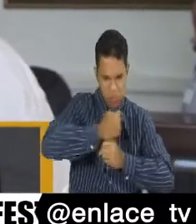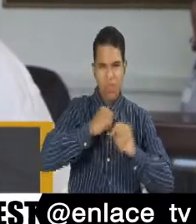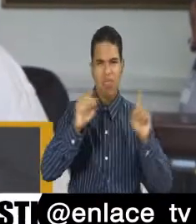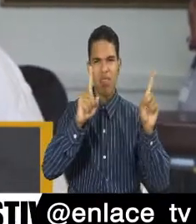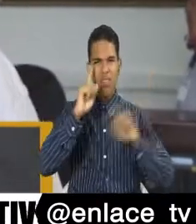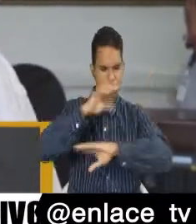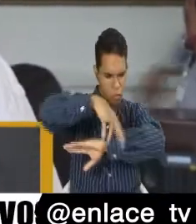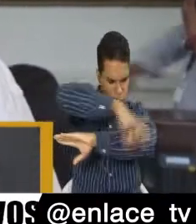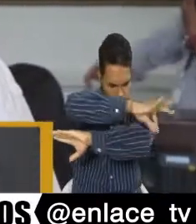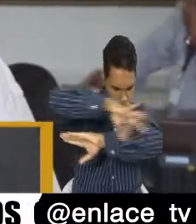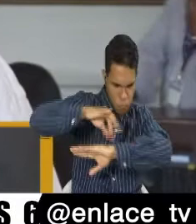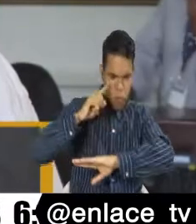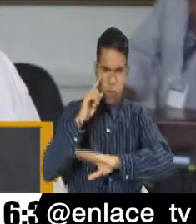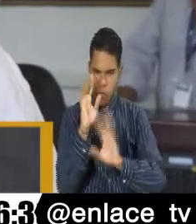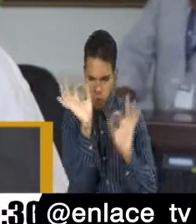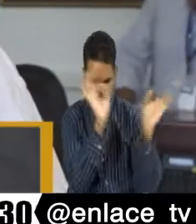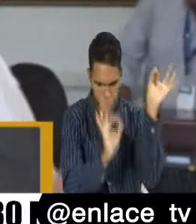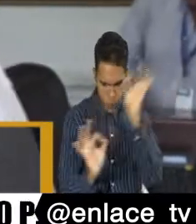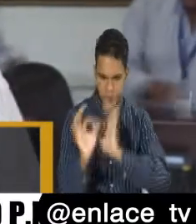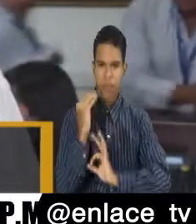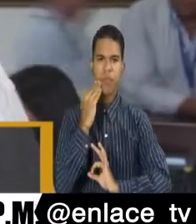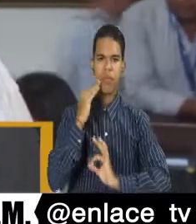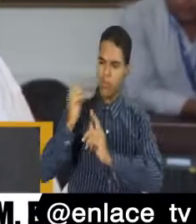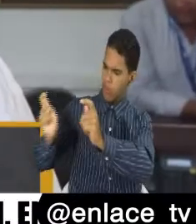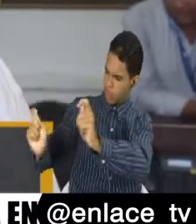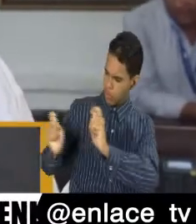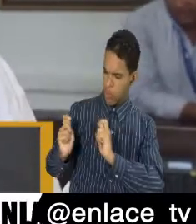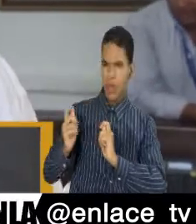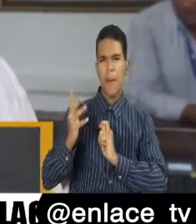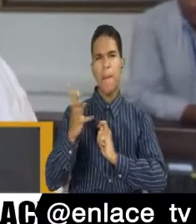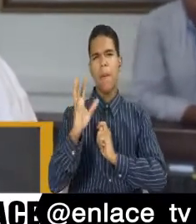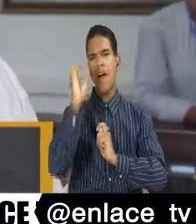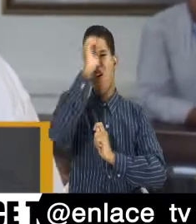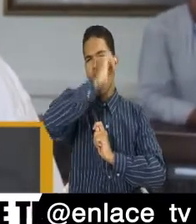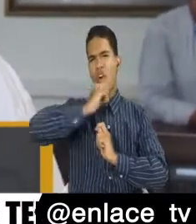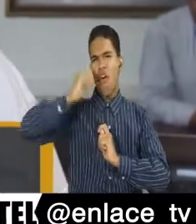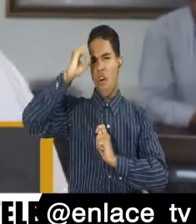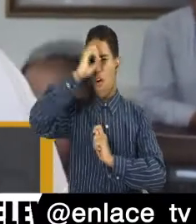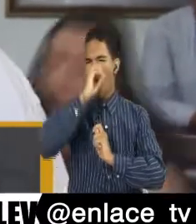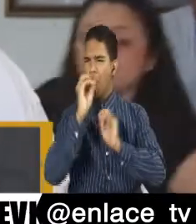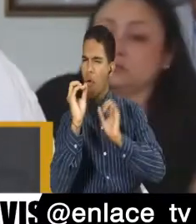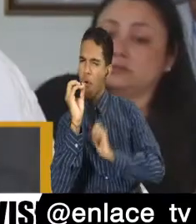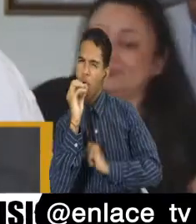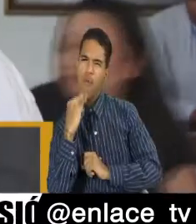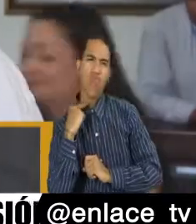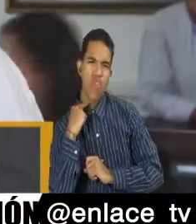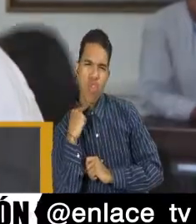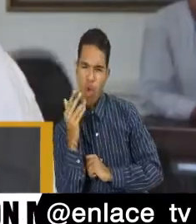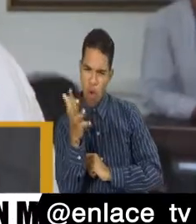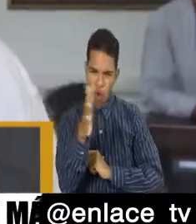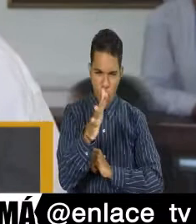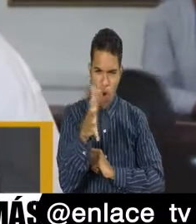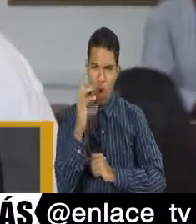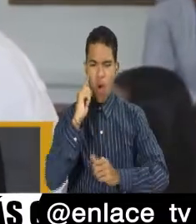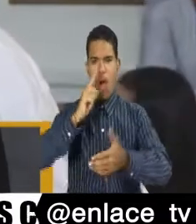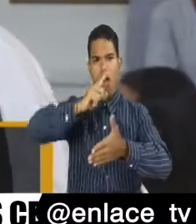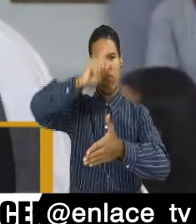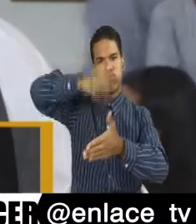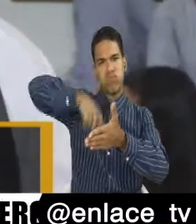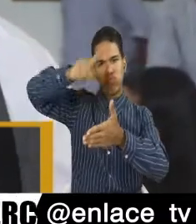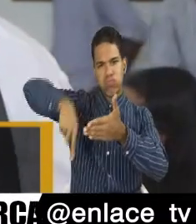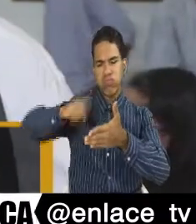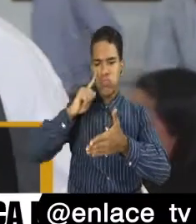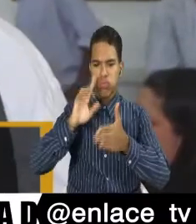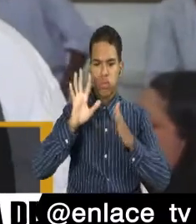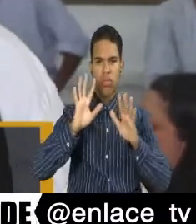y estudios que tendrán que entregárnoslos a finales de octubre, principio de noviembre, para empezar la contratación del tema de urbanismo